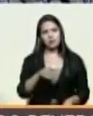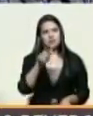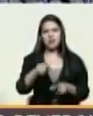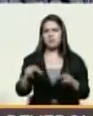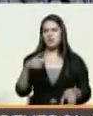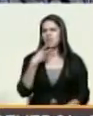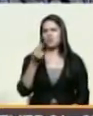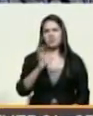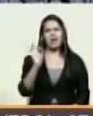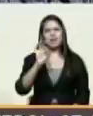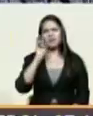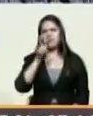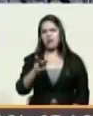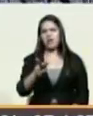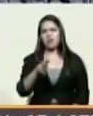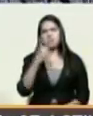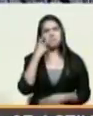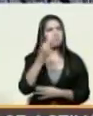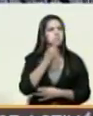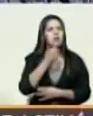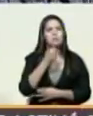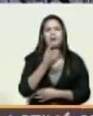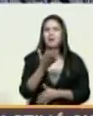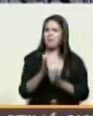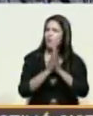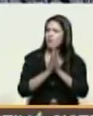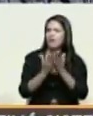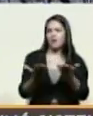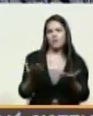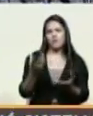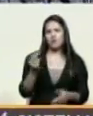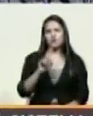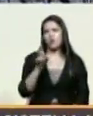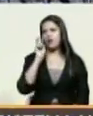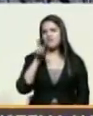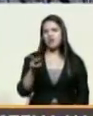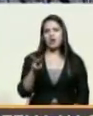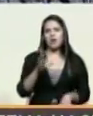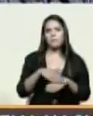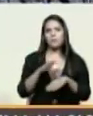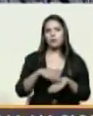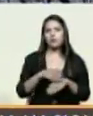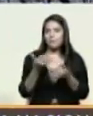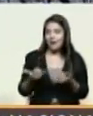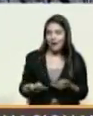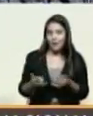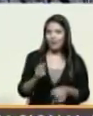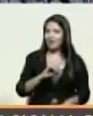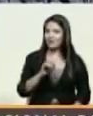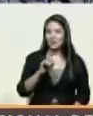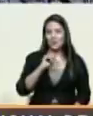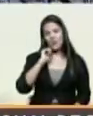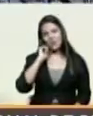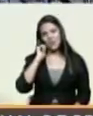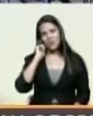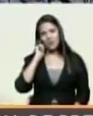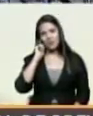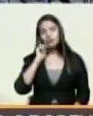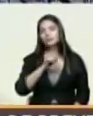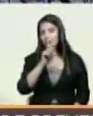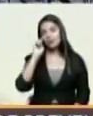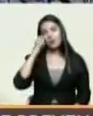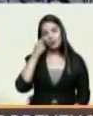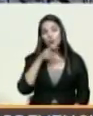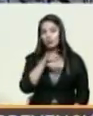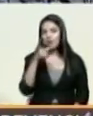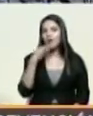no, nadie vea eso. No le paren a eso, por Dios, eso no... Es que esa no era para ahora. Se van a acordar de mí ustedes que